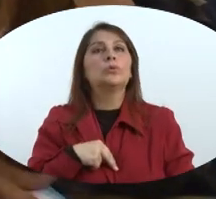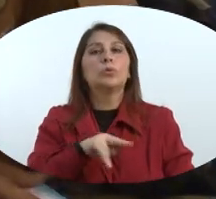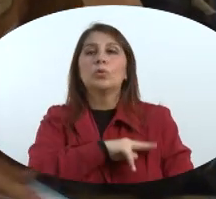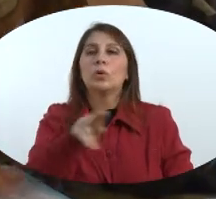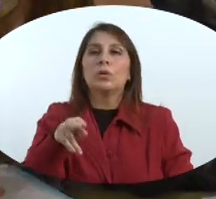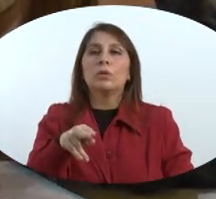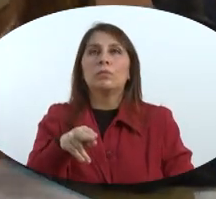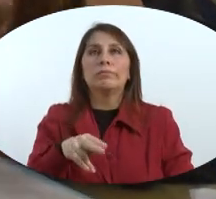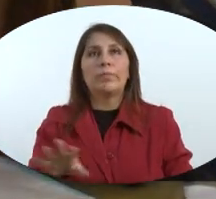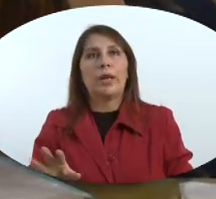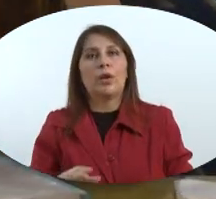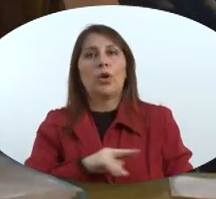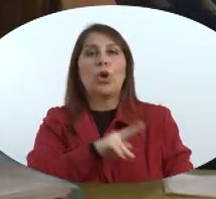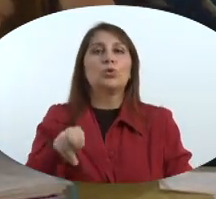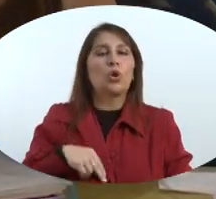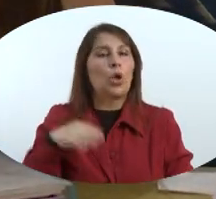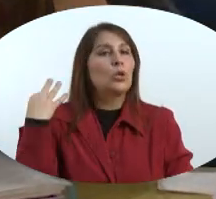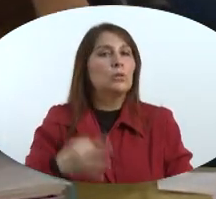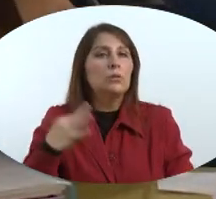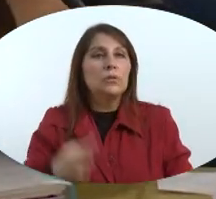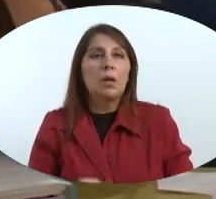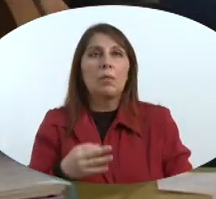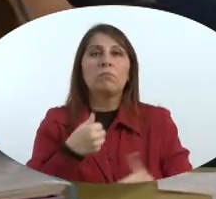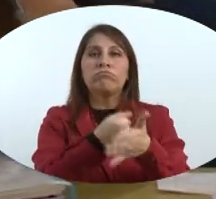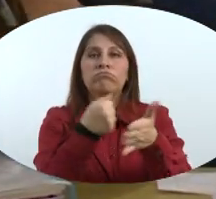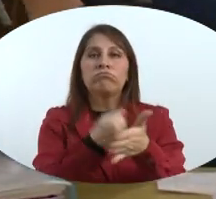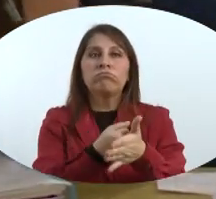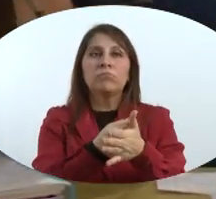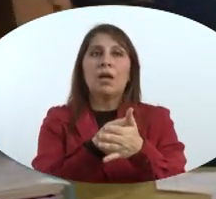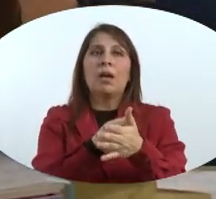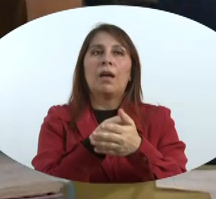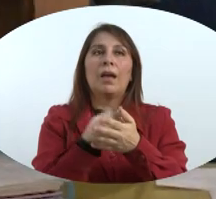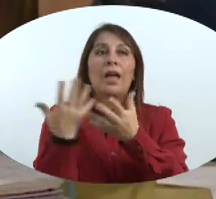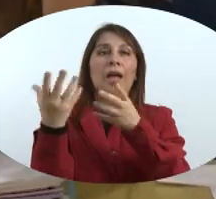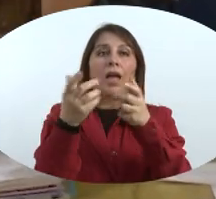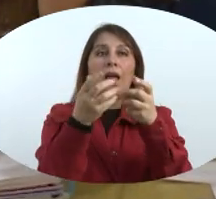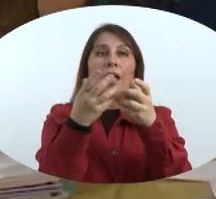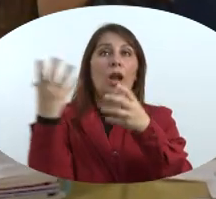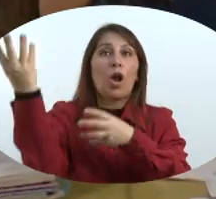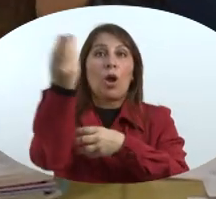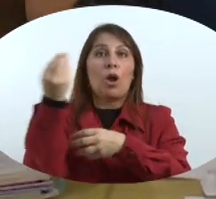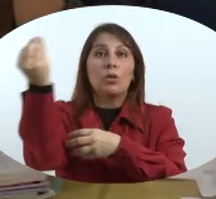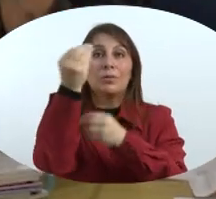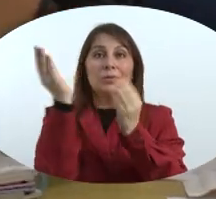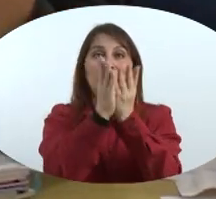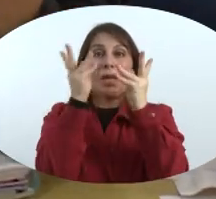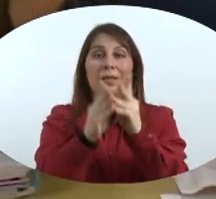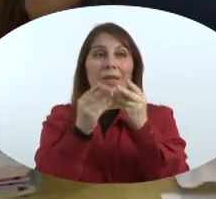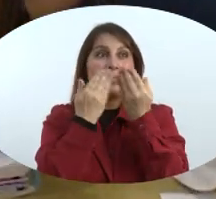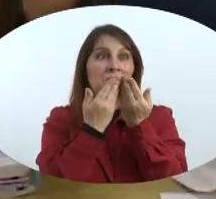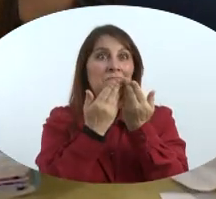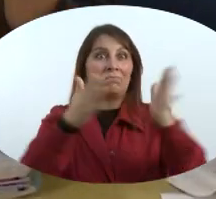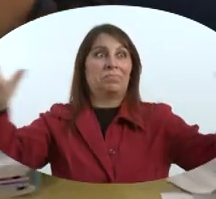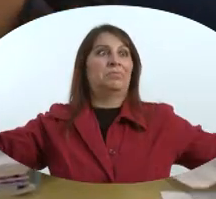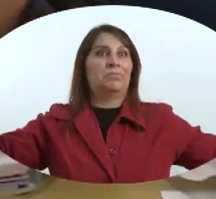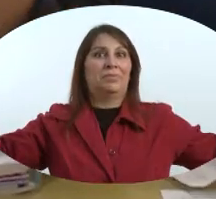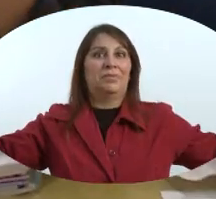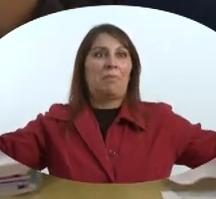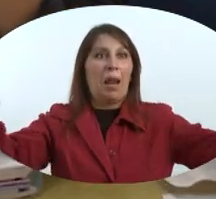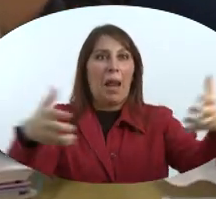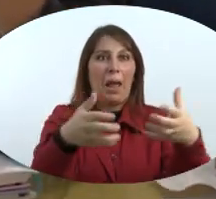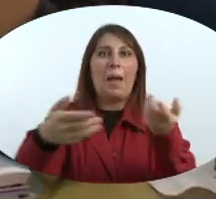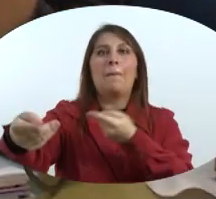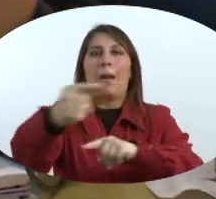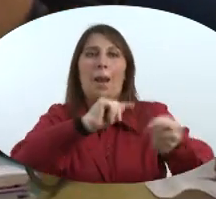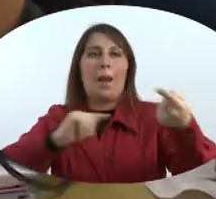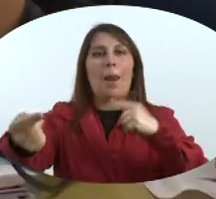siempre bueno hemos abogado por que los consejos estudiantiles pues son la forma más amplia para poder discutir